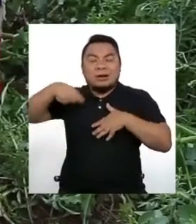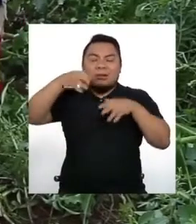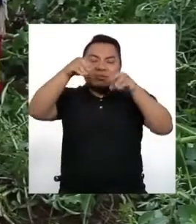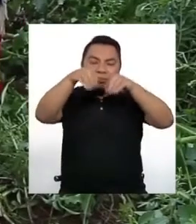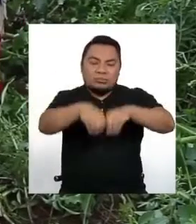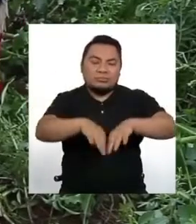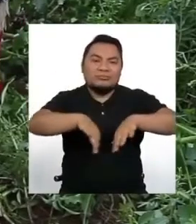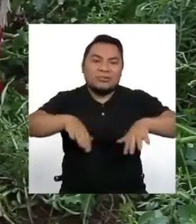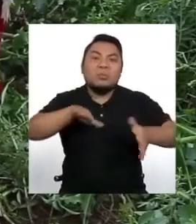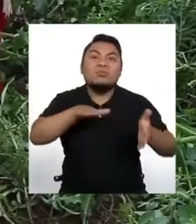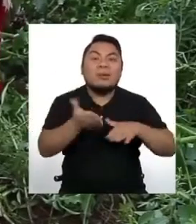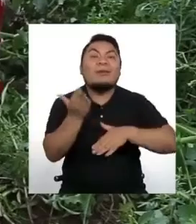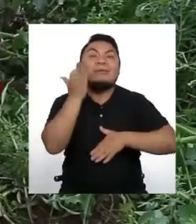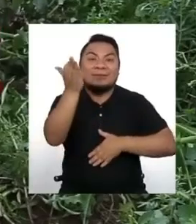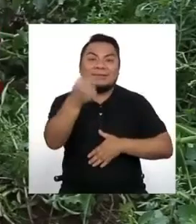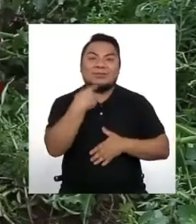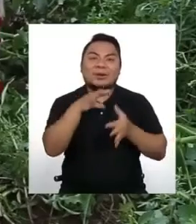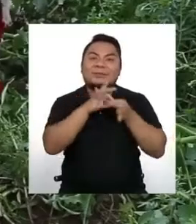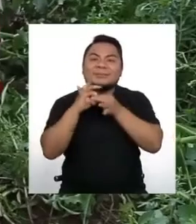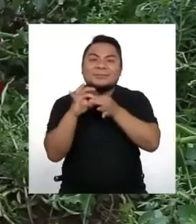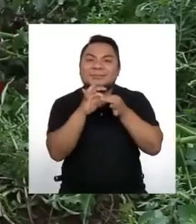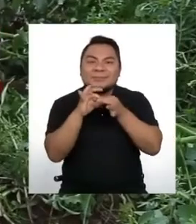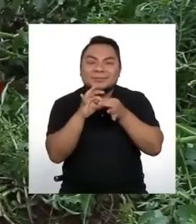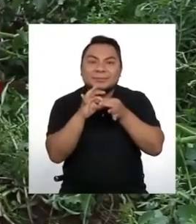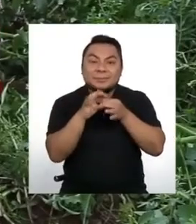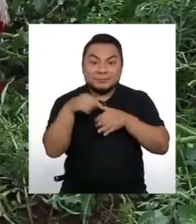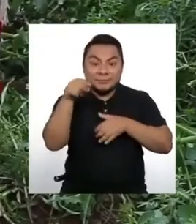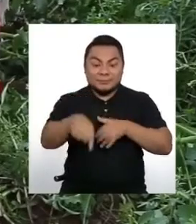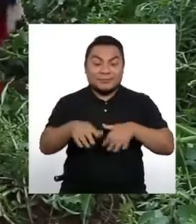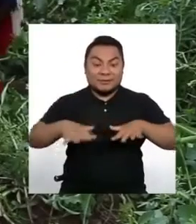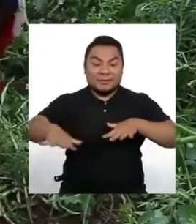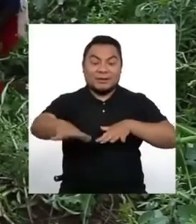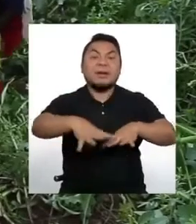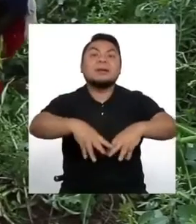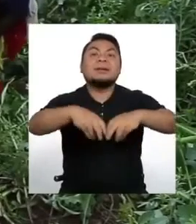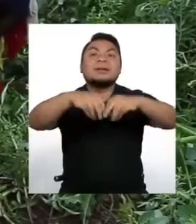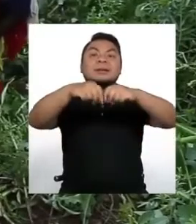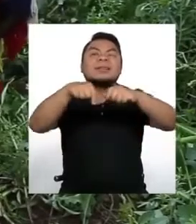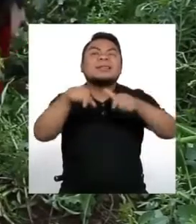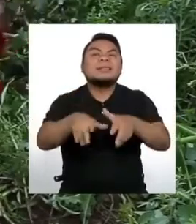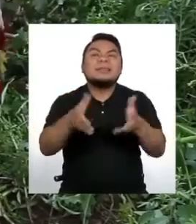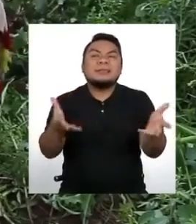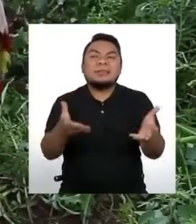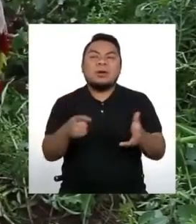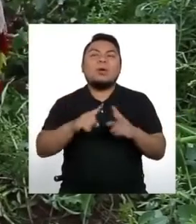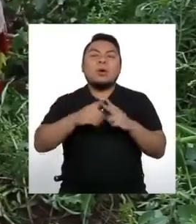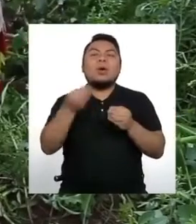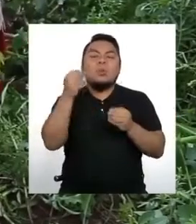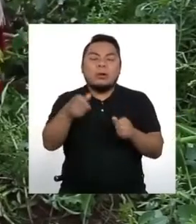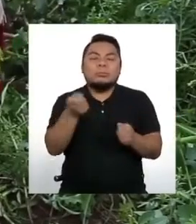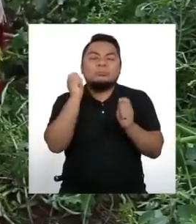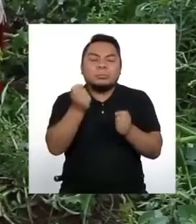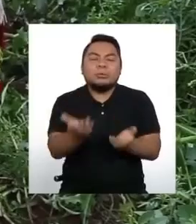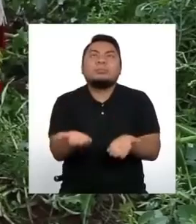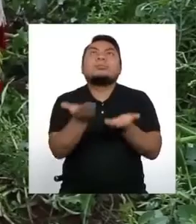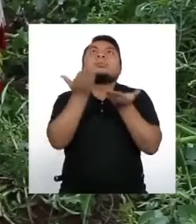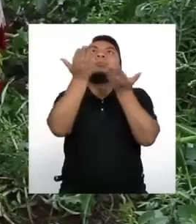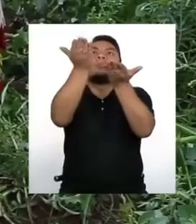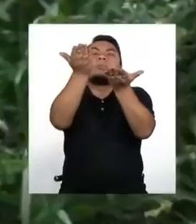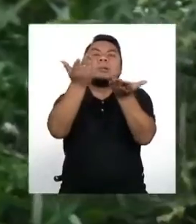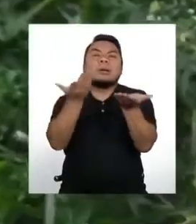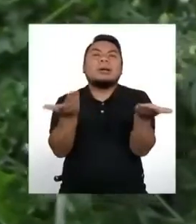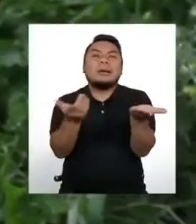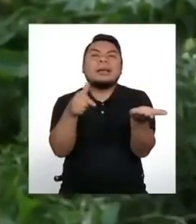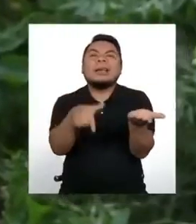actividad llamada Aprendo a guardar mi ropa limpia. Continuamos. Enseguida, anima a tu